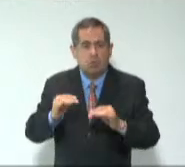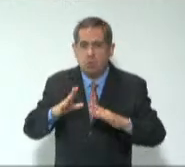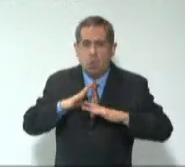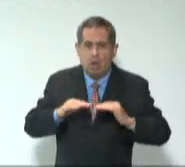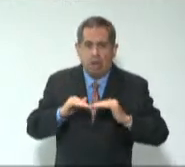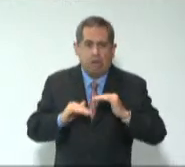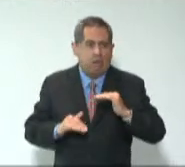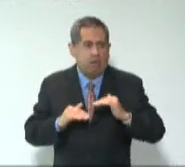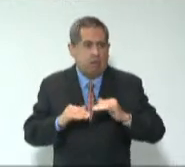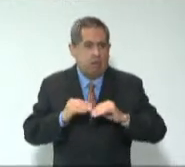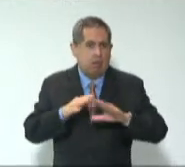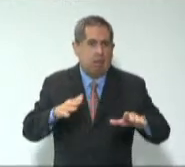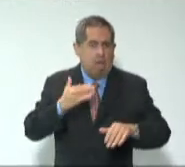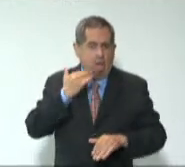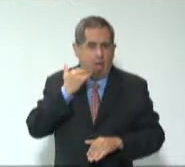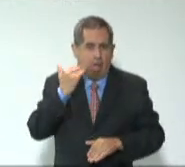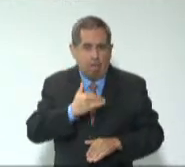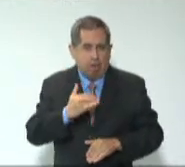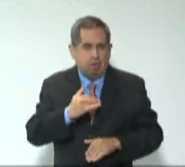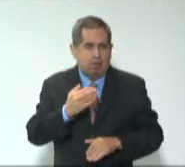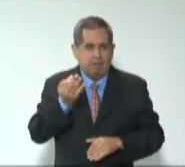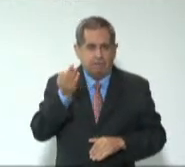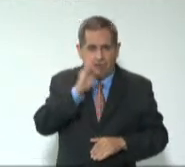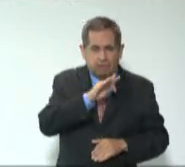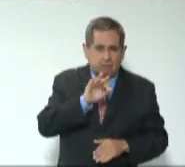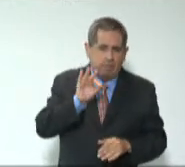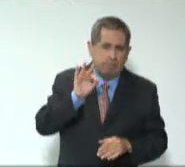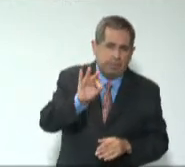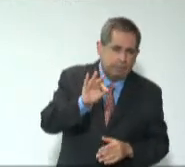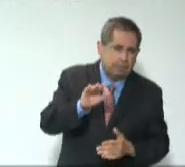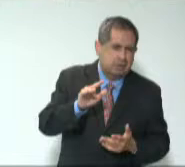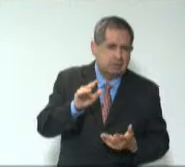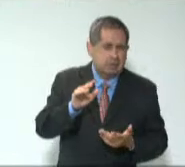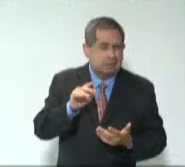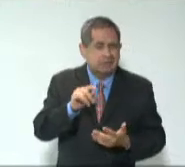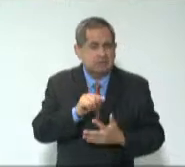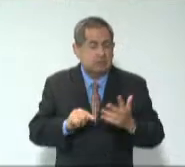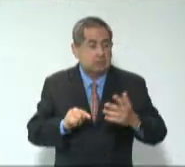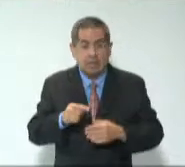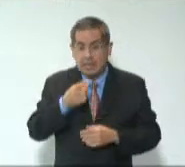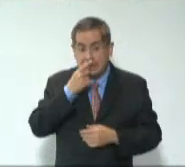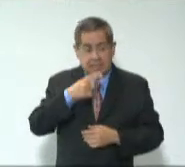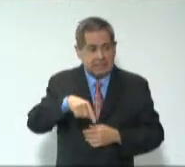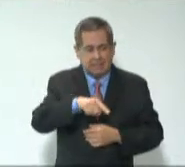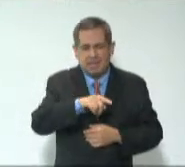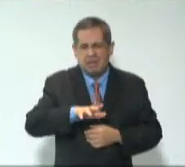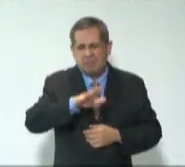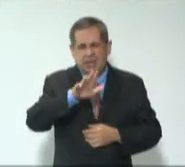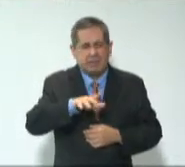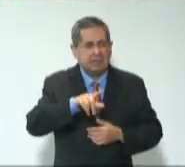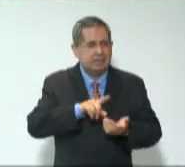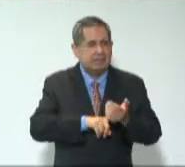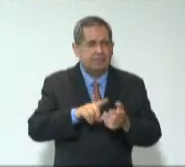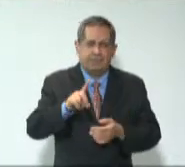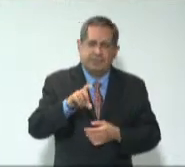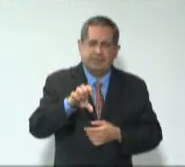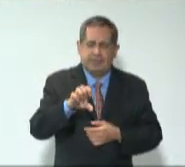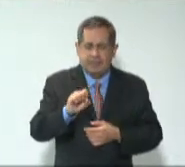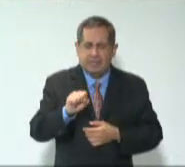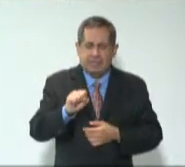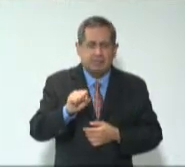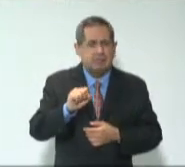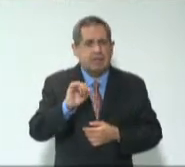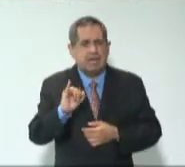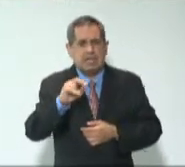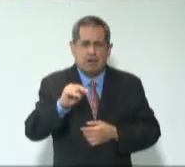eh Y planteaba él que la propagación de esta desinfodemia eh Como le